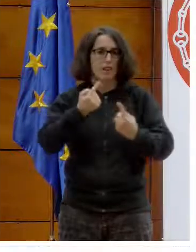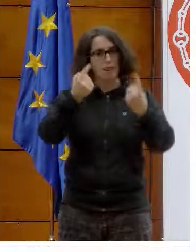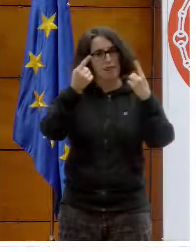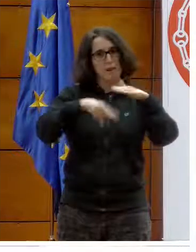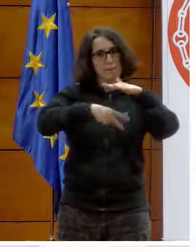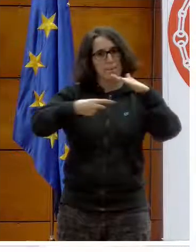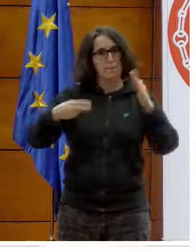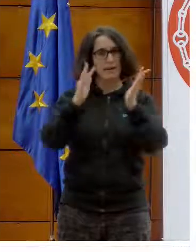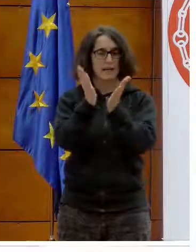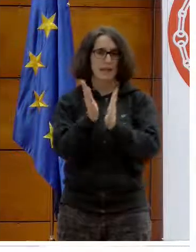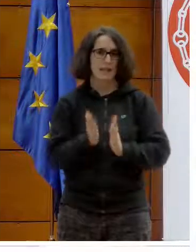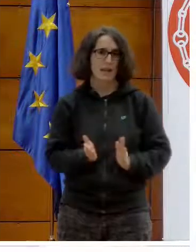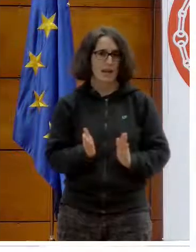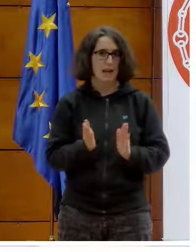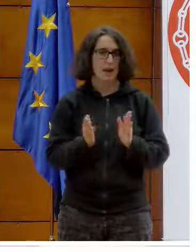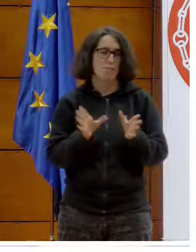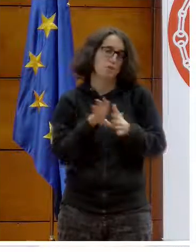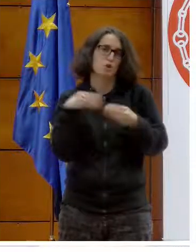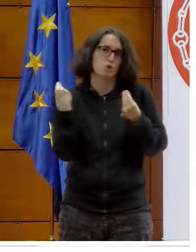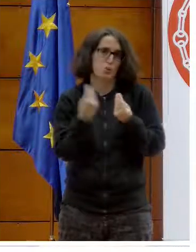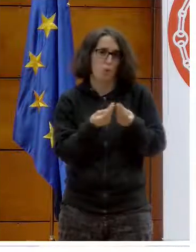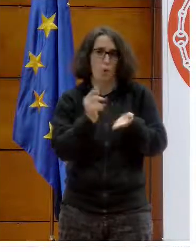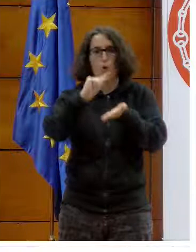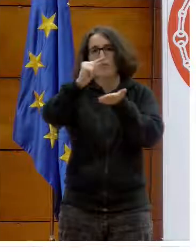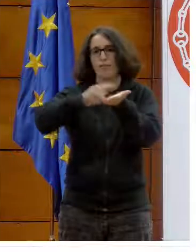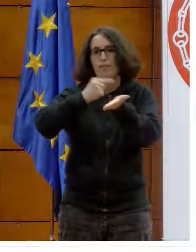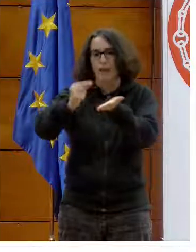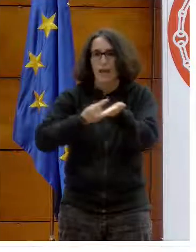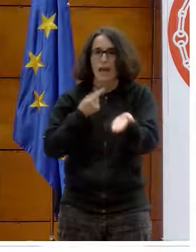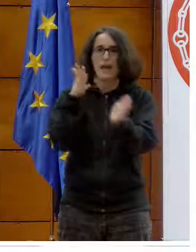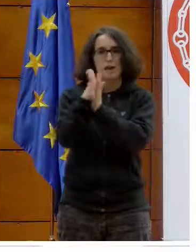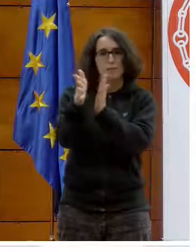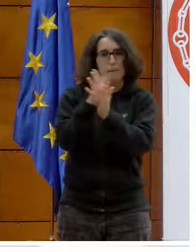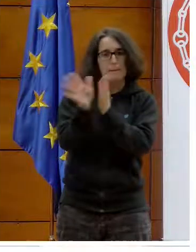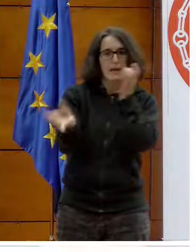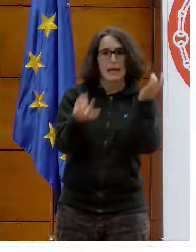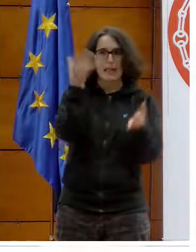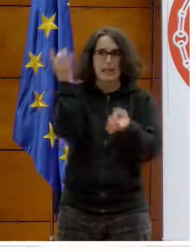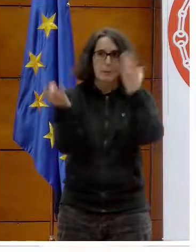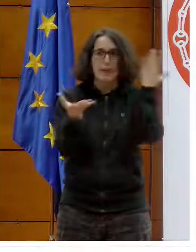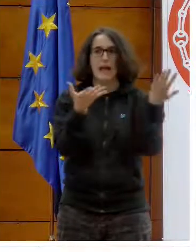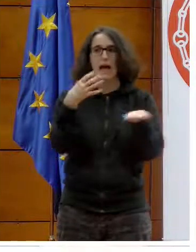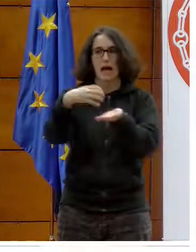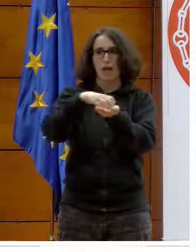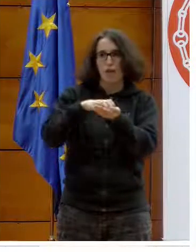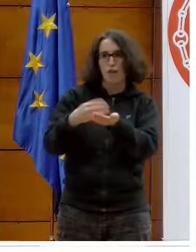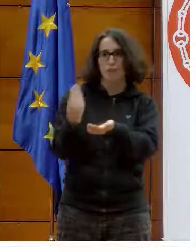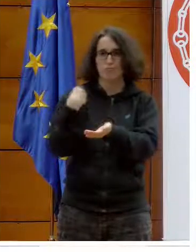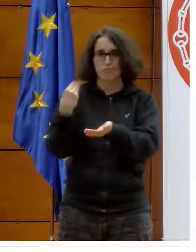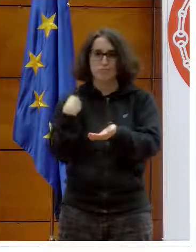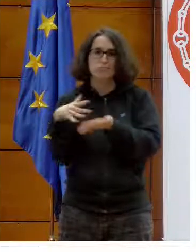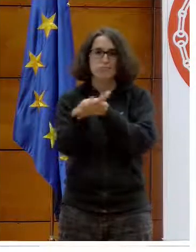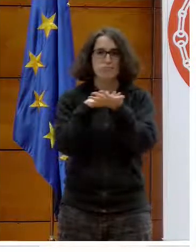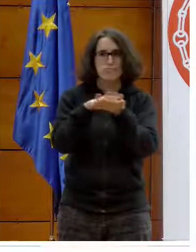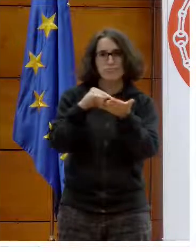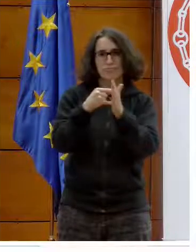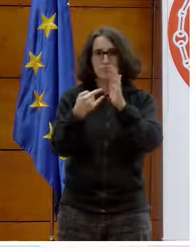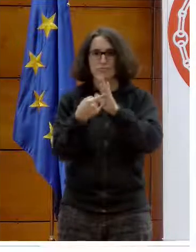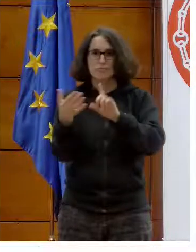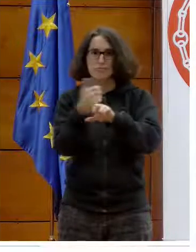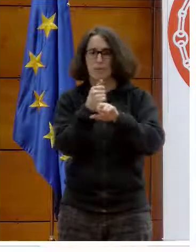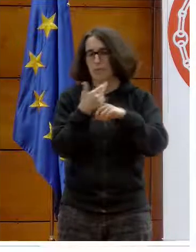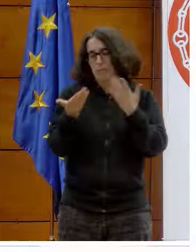la documentación a firmar, se presentaría la actividad y se resolverían pues, todas aquellas dudas o inquietudes que pueda tener la